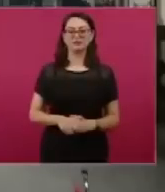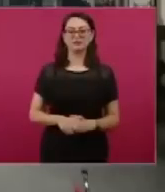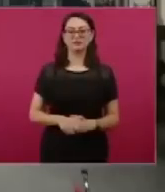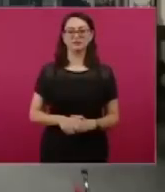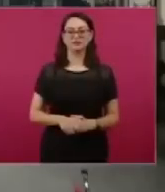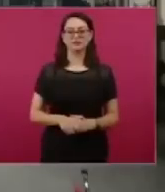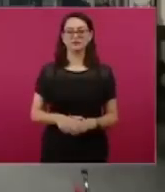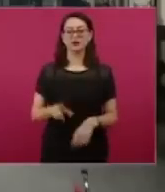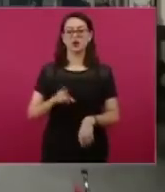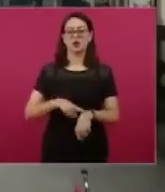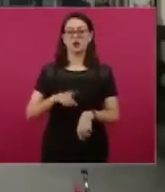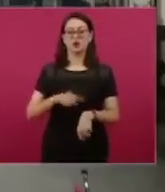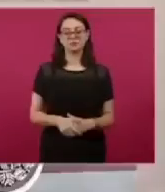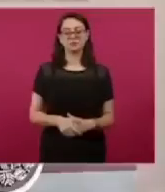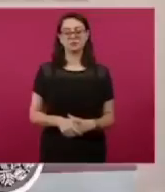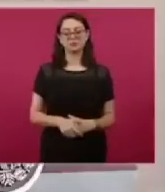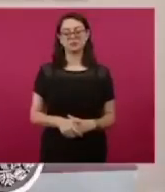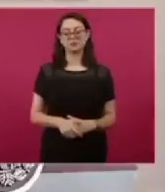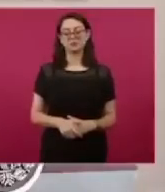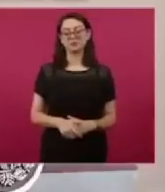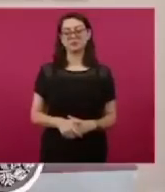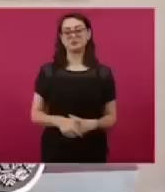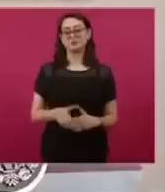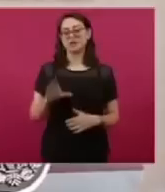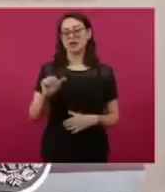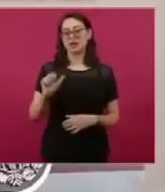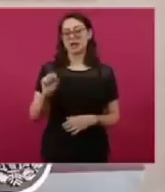la hora de opinar Castañeda